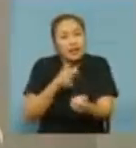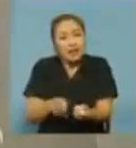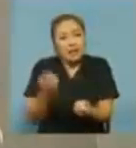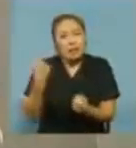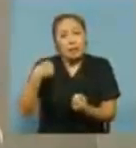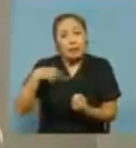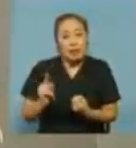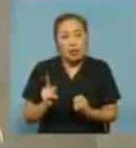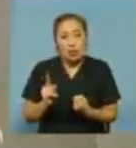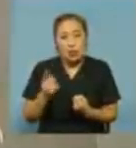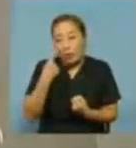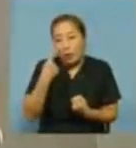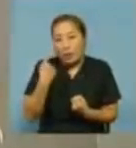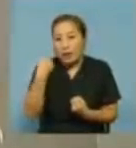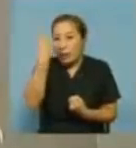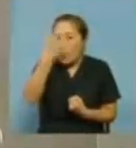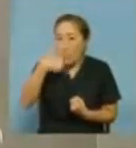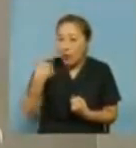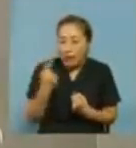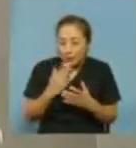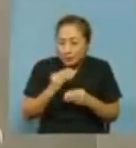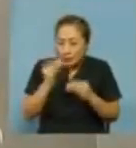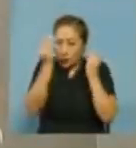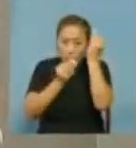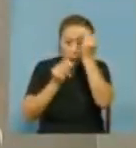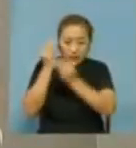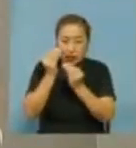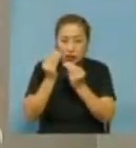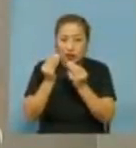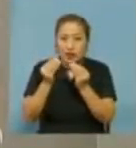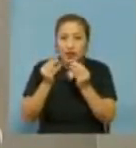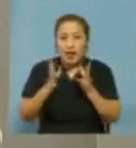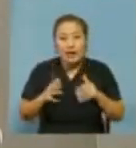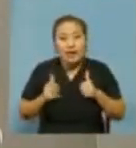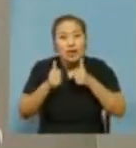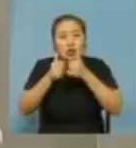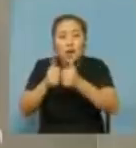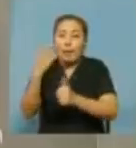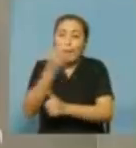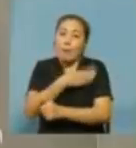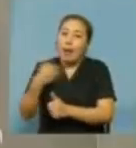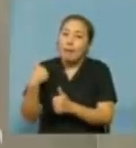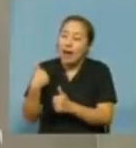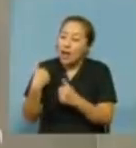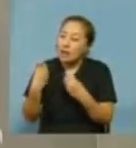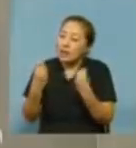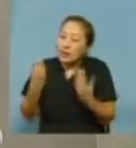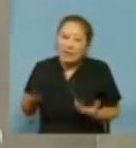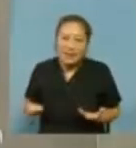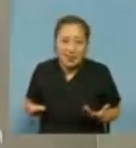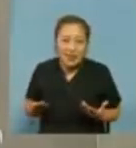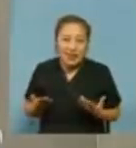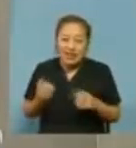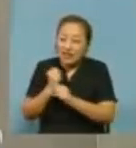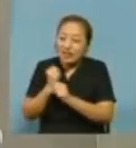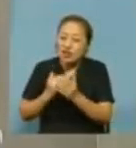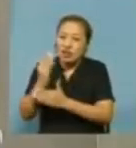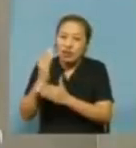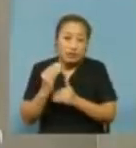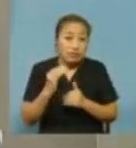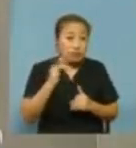bueno, vemos que hay cara de consternación. Hay que hacer una contención doble a los padres. ¿Vos qué pensás que también habría que hacer con